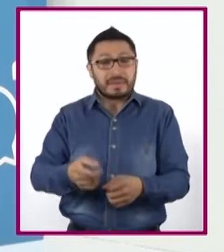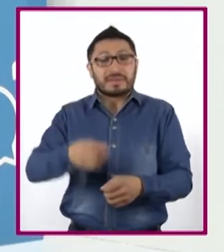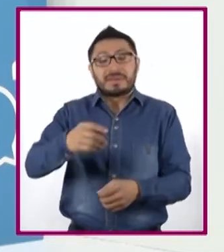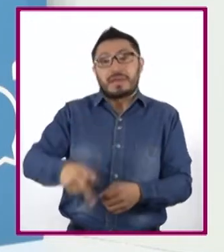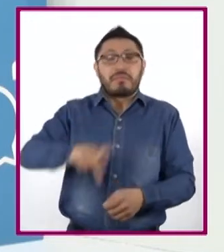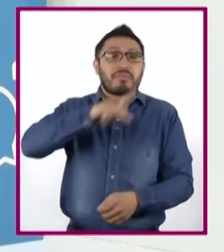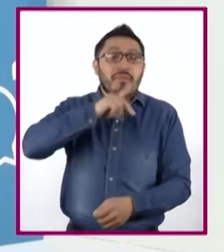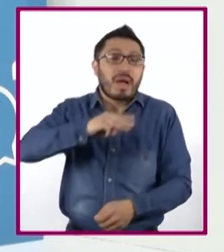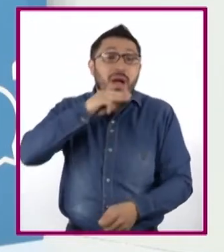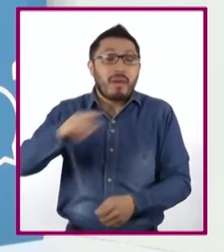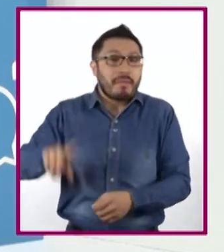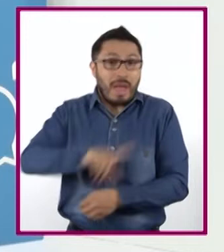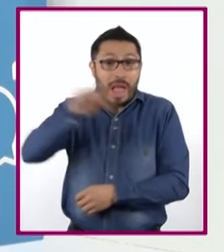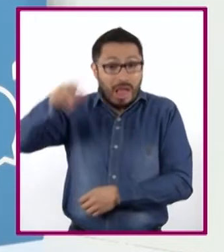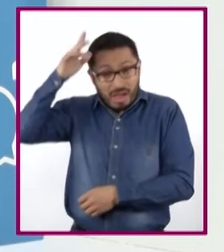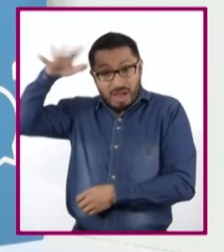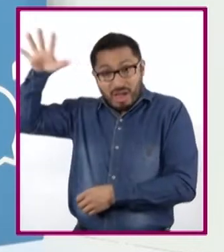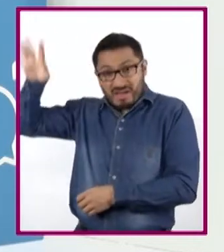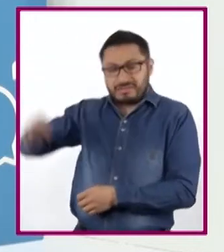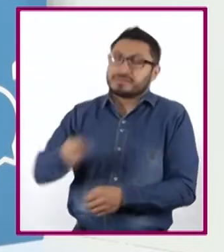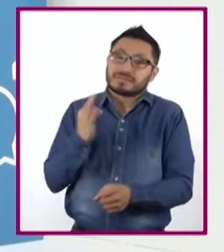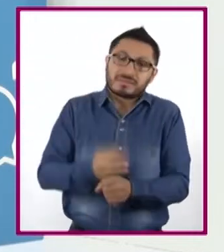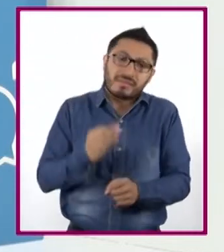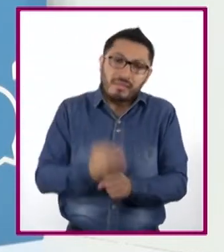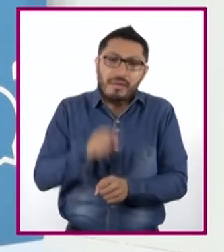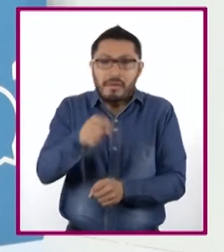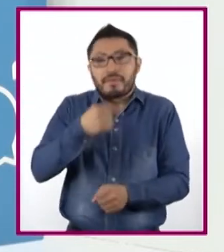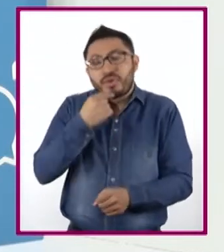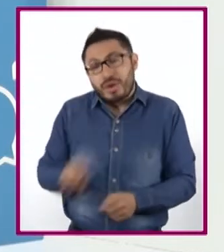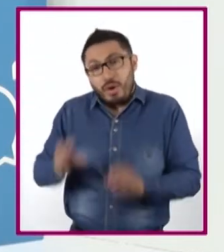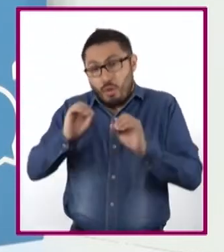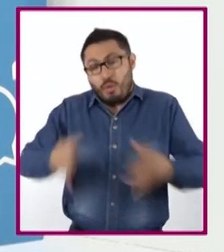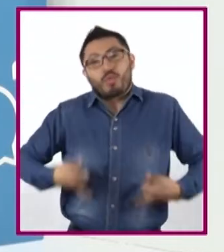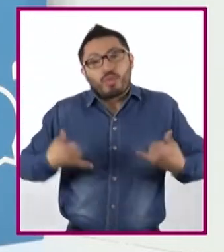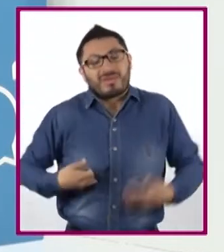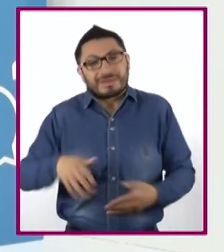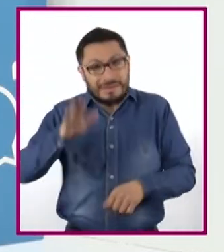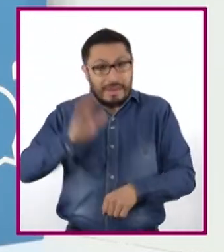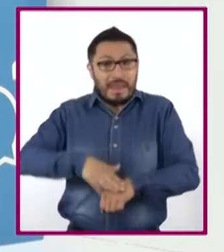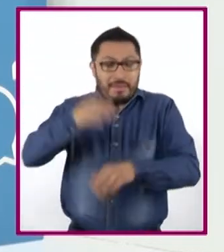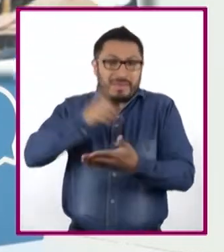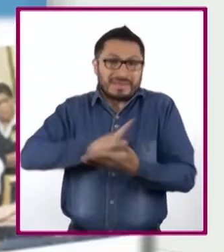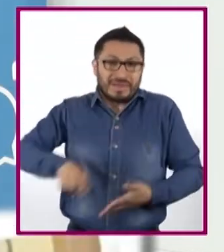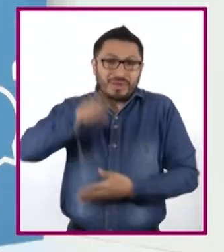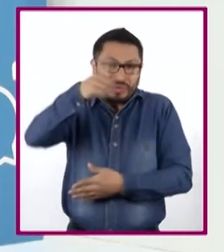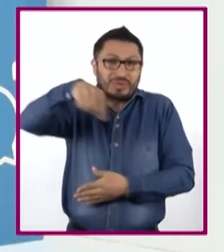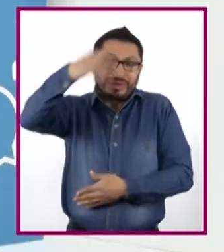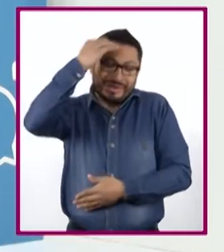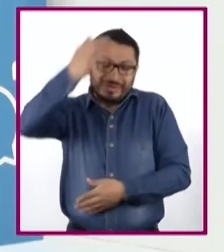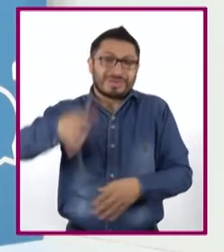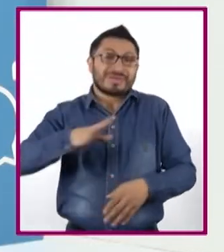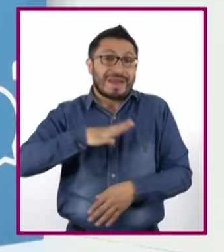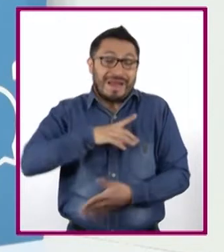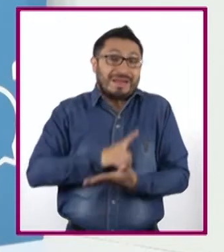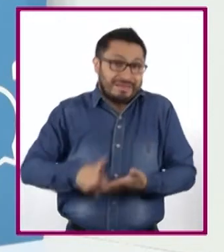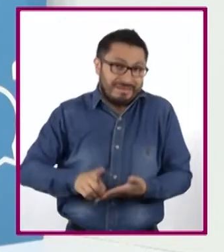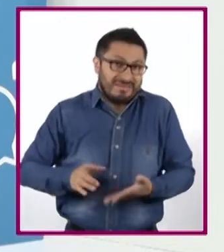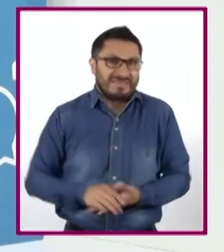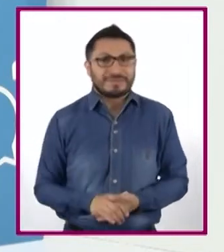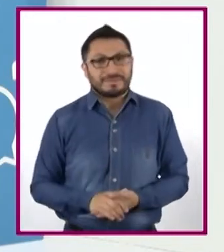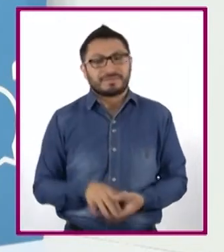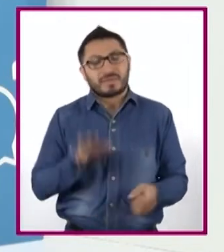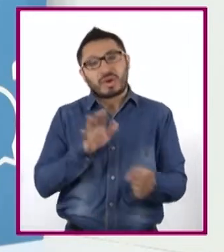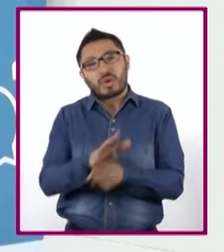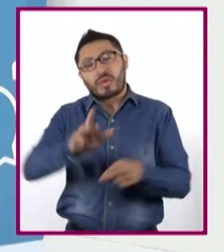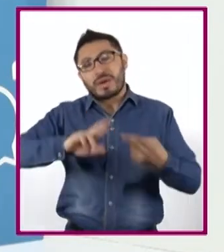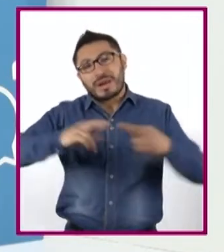y maternidad. Hay mayor difusión también de los derechos que a ustedes les corresponden. ¿Qué